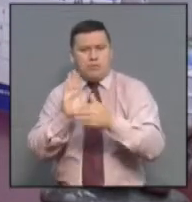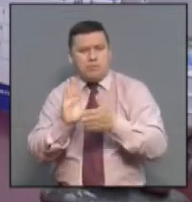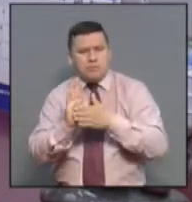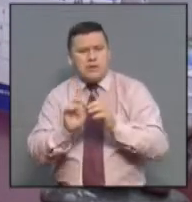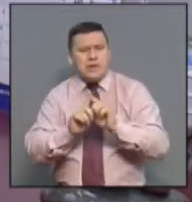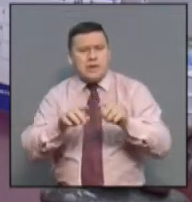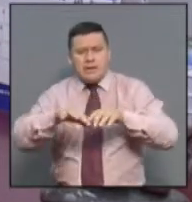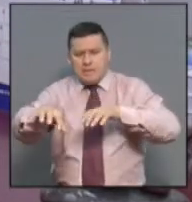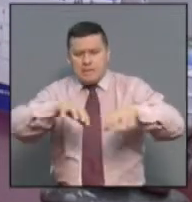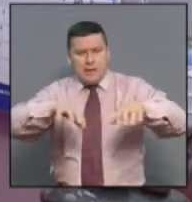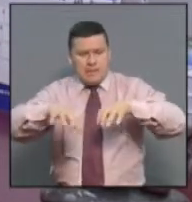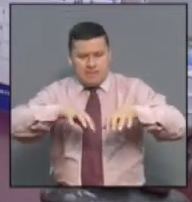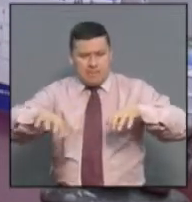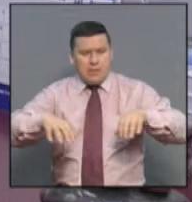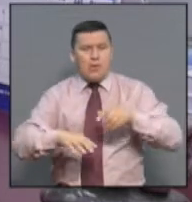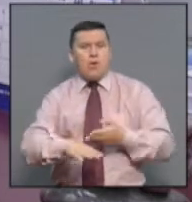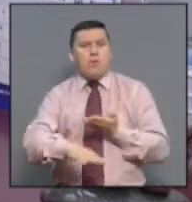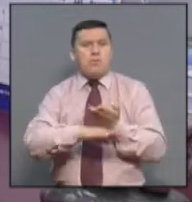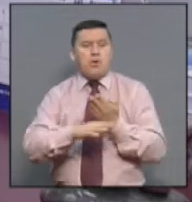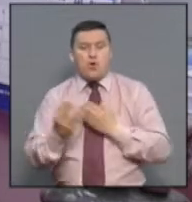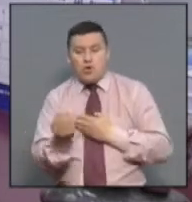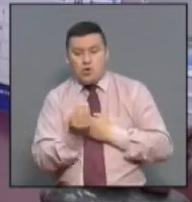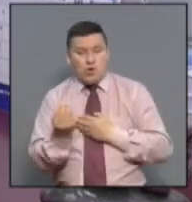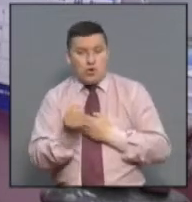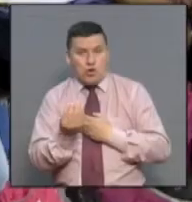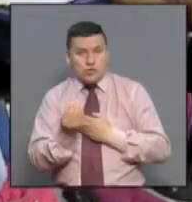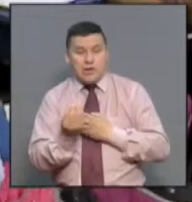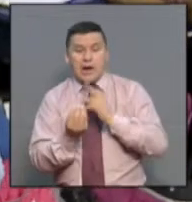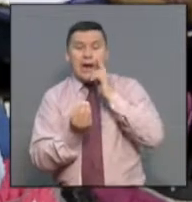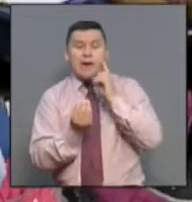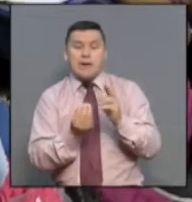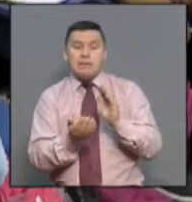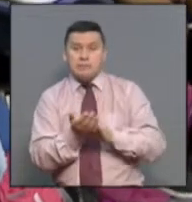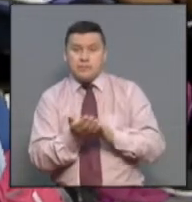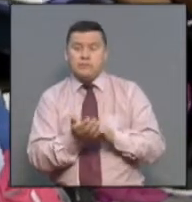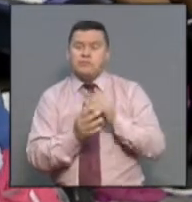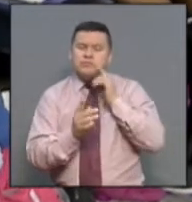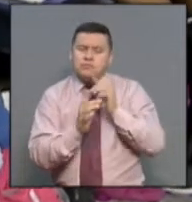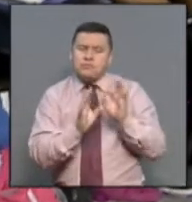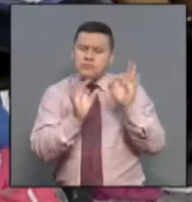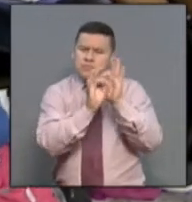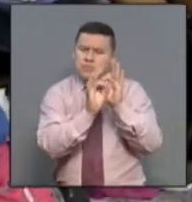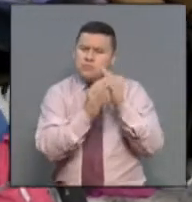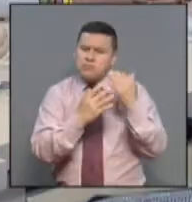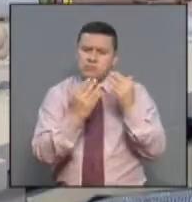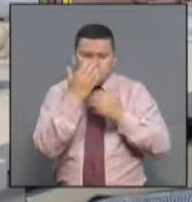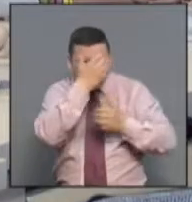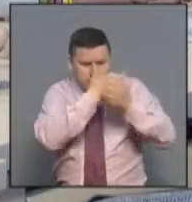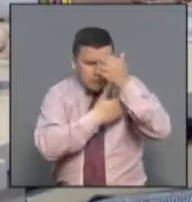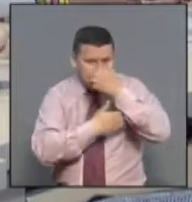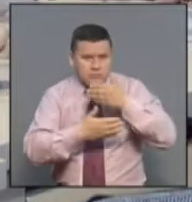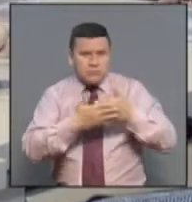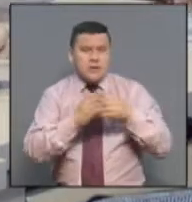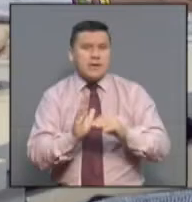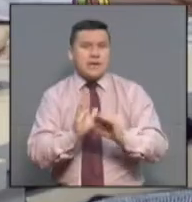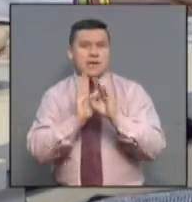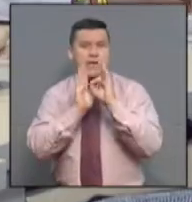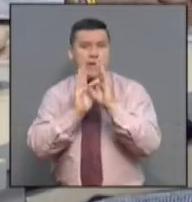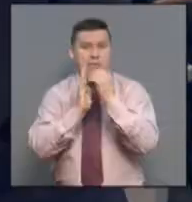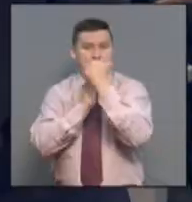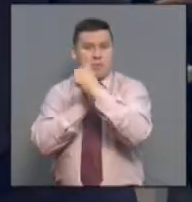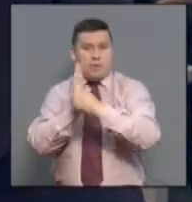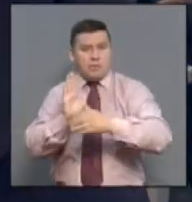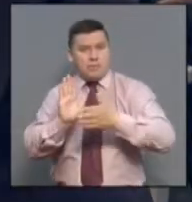los distintos factores que propone el Consejo Nacional de Acreditación. Algunos de los factores que se evalúan en la calidad de un